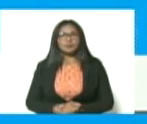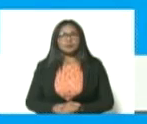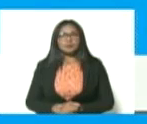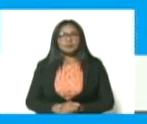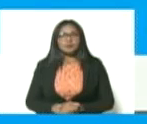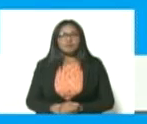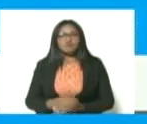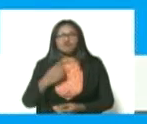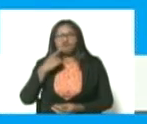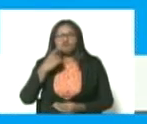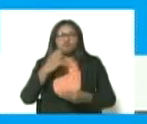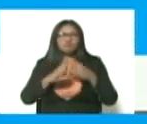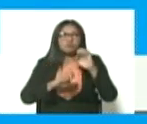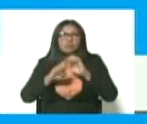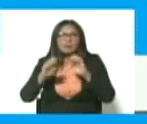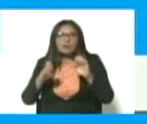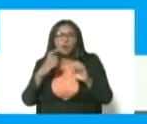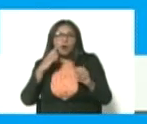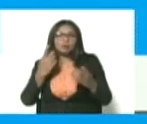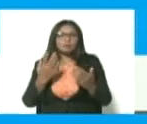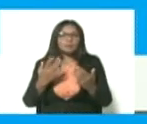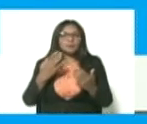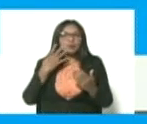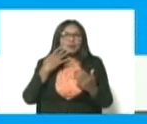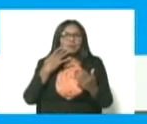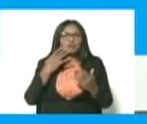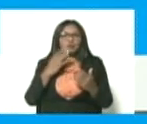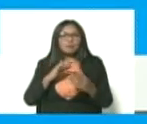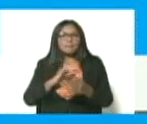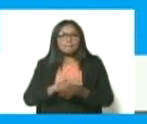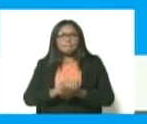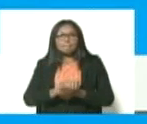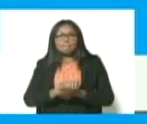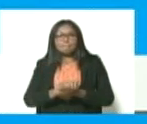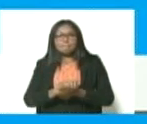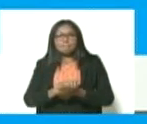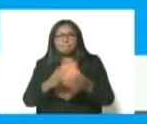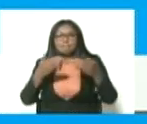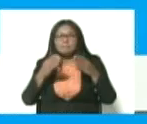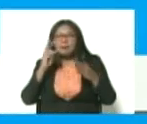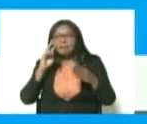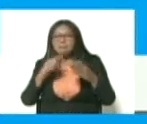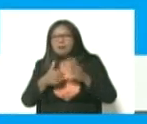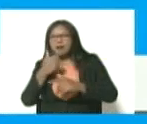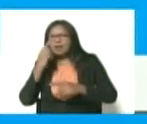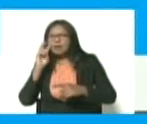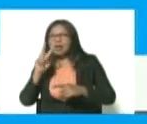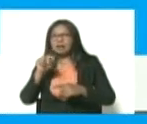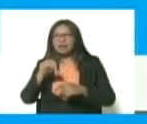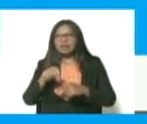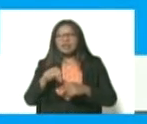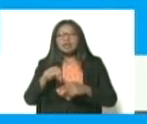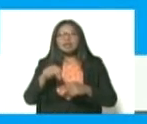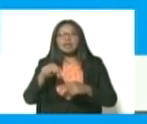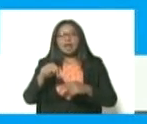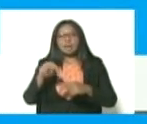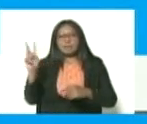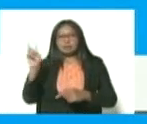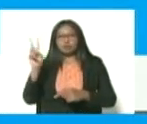cómo pudiéramos calificar, más allá del intento de imponer en Venezuela un fantoche,